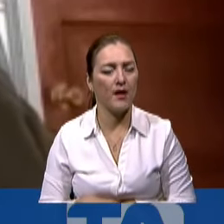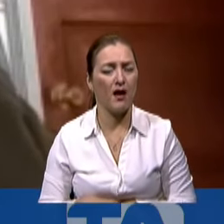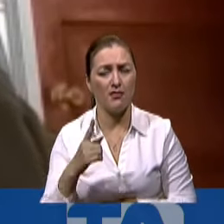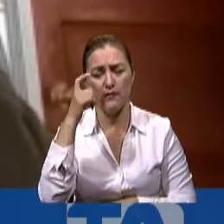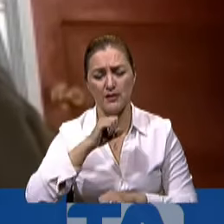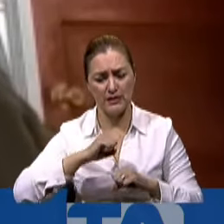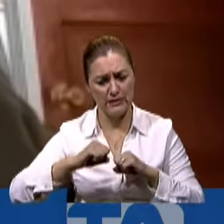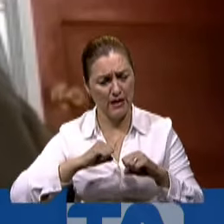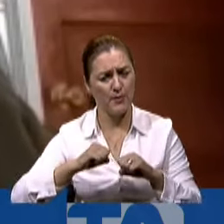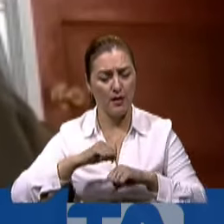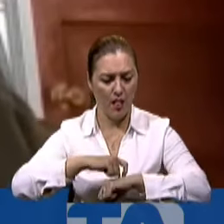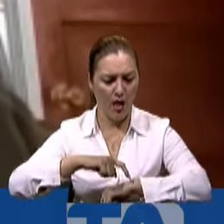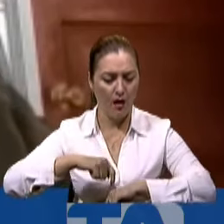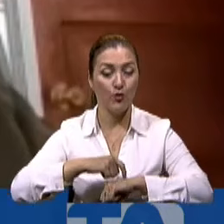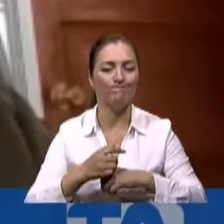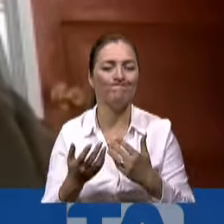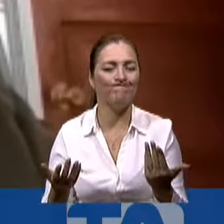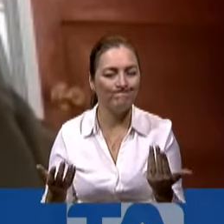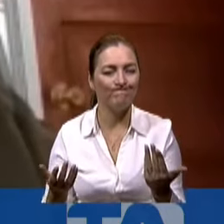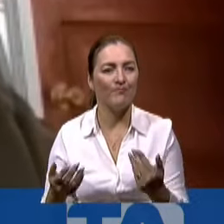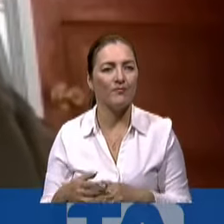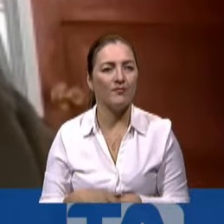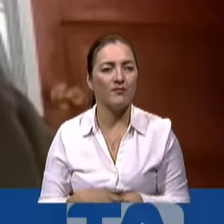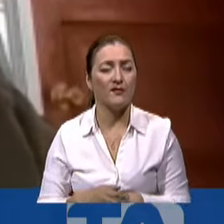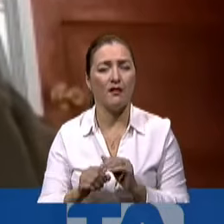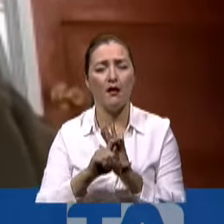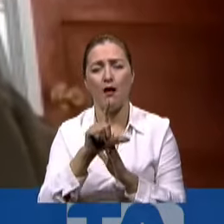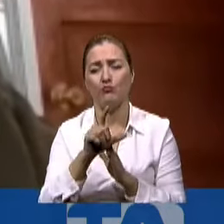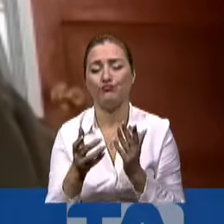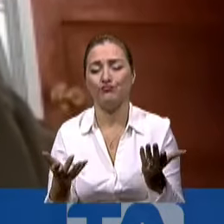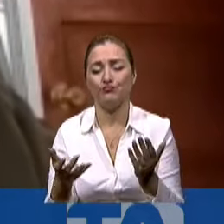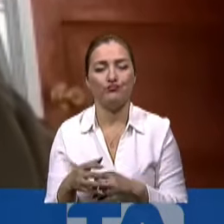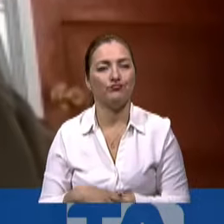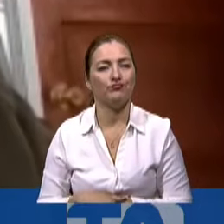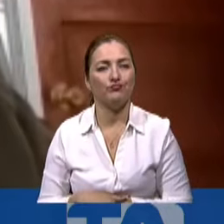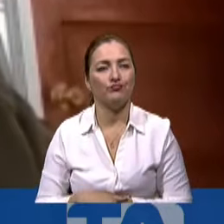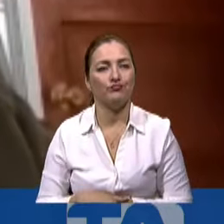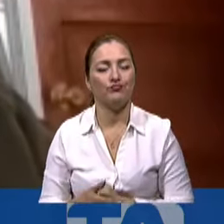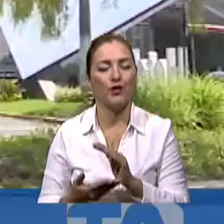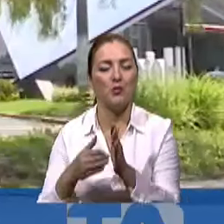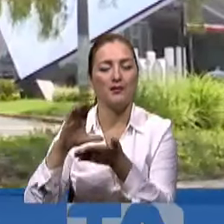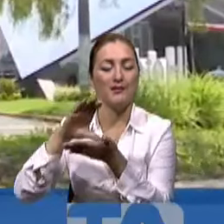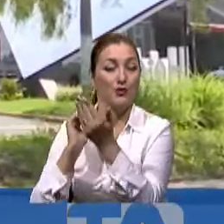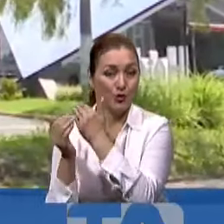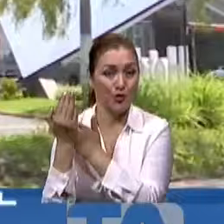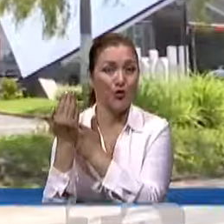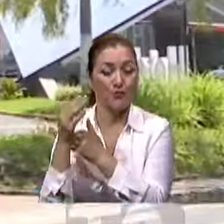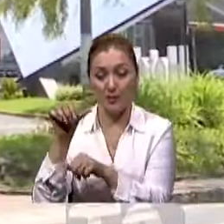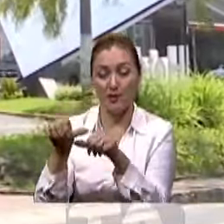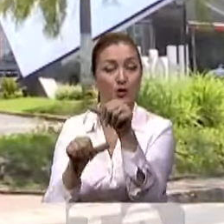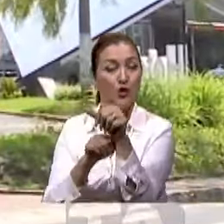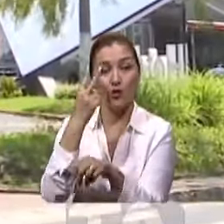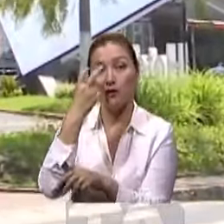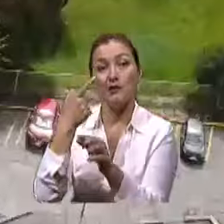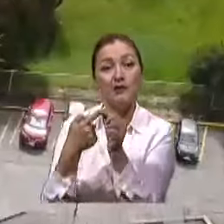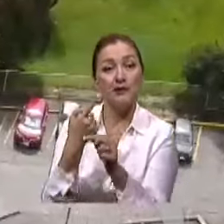tramitología, no toma mucho tiempo, etcétera, sino que muchas veces resulta muy caro. Y ese es uno de los problemas que tenemos, por ejemplo, en el centro histórico. La administración del